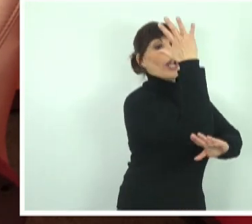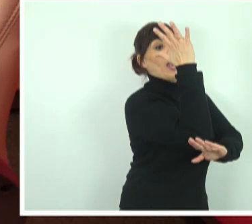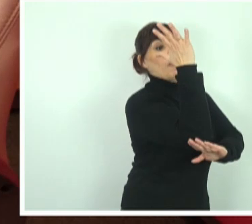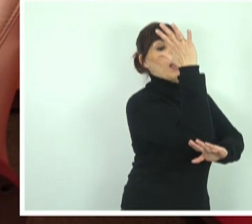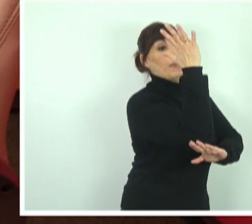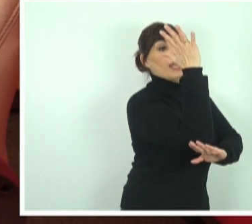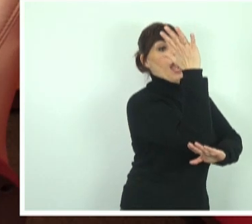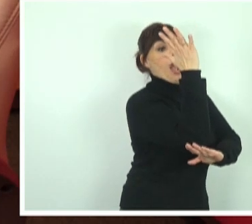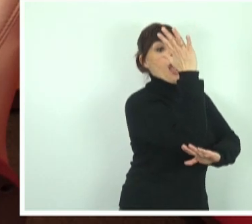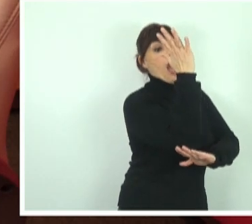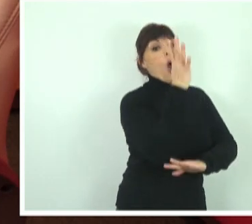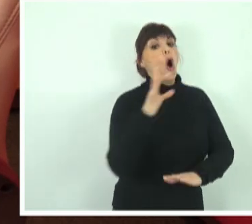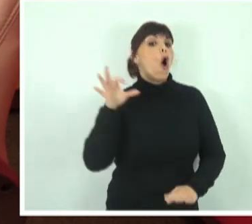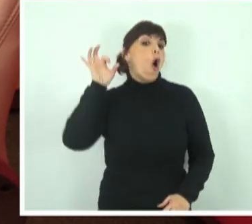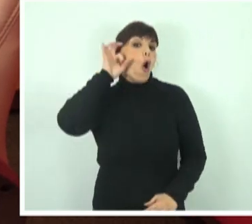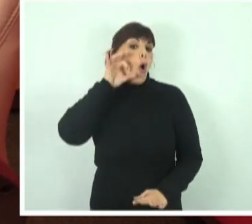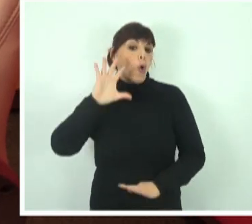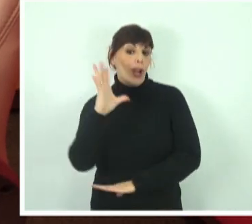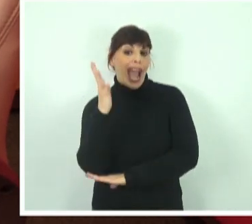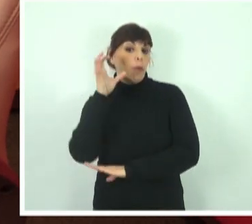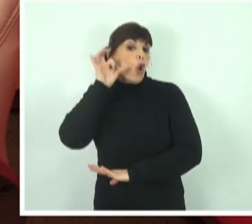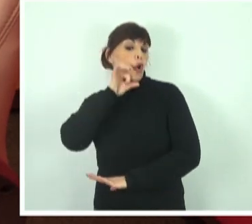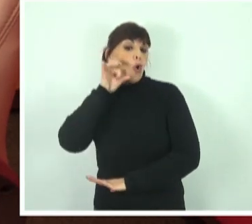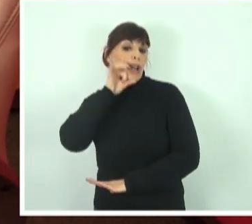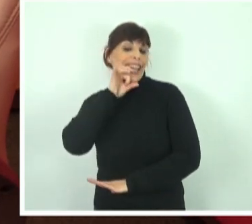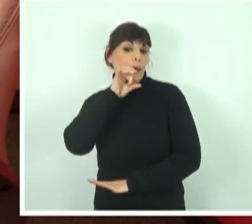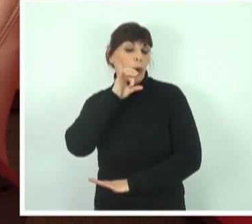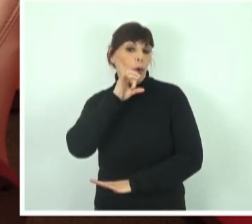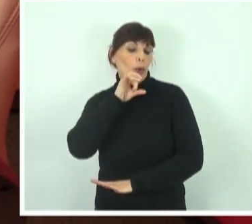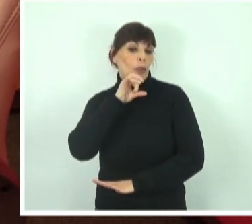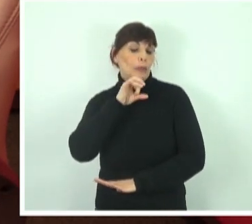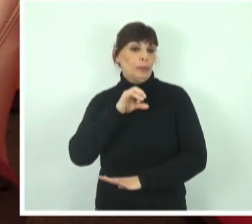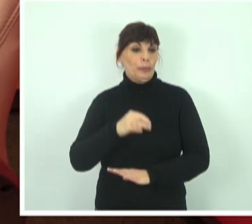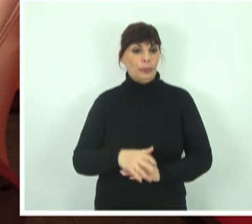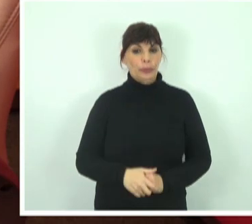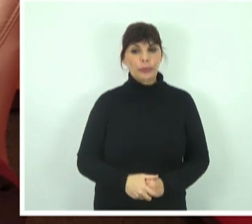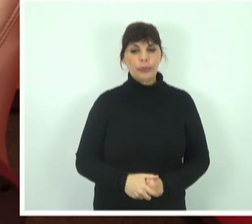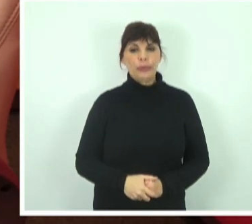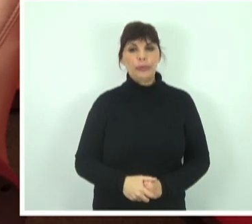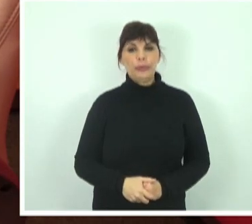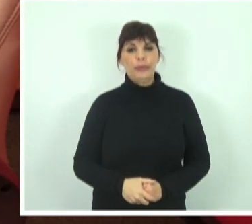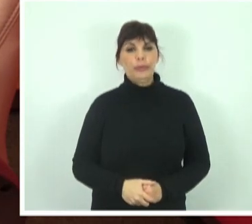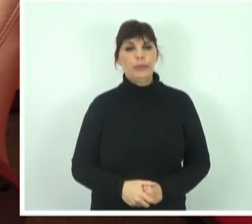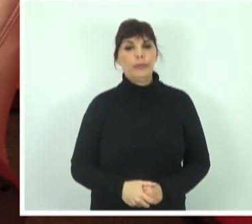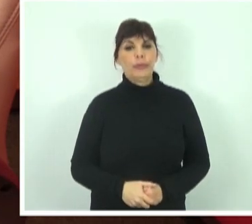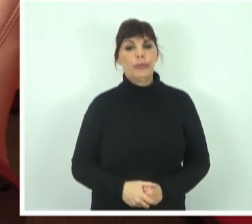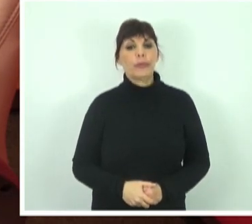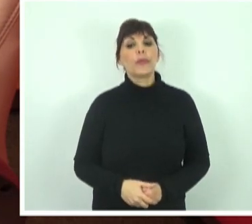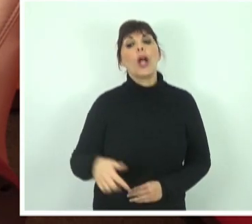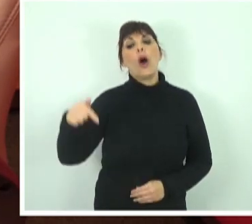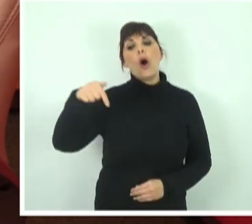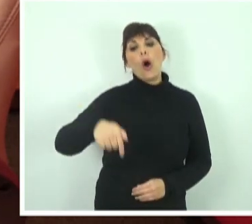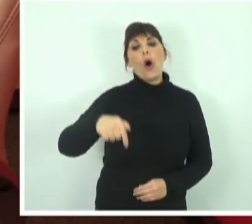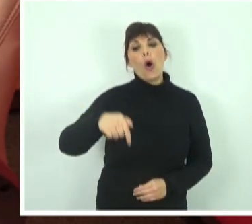olivo. La característica del cedro del Líbano, que hoy todavía el Líbano,